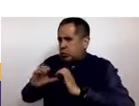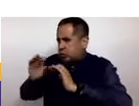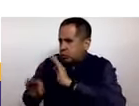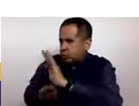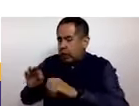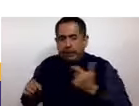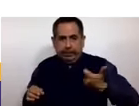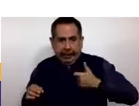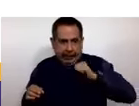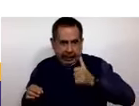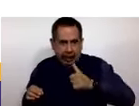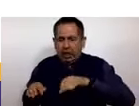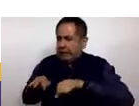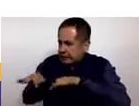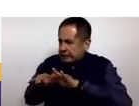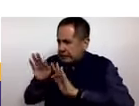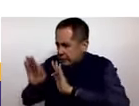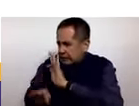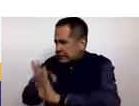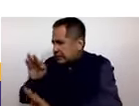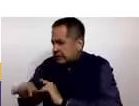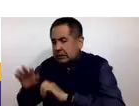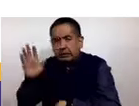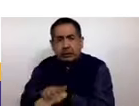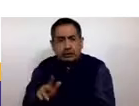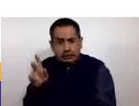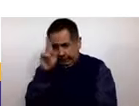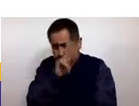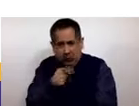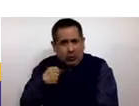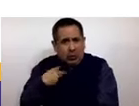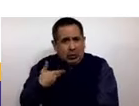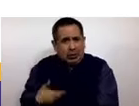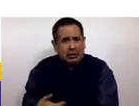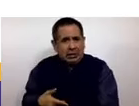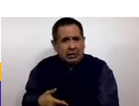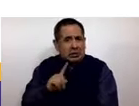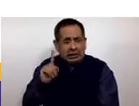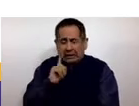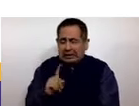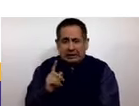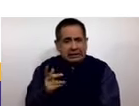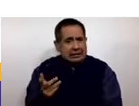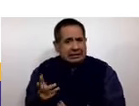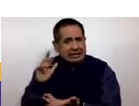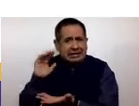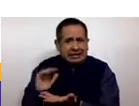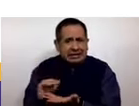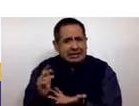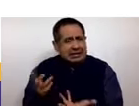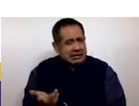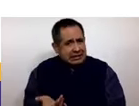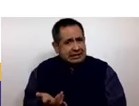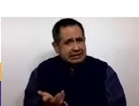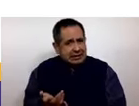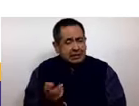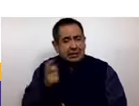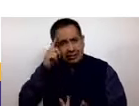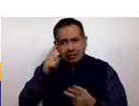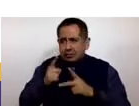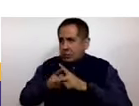remunerado, en más precariedad están las mujeres, ¿no? Y eso creo que lo podemos ver, es